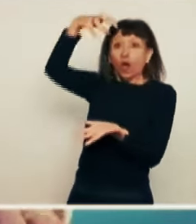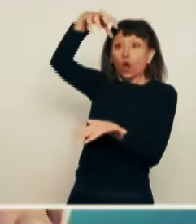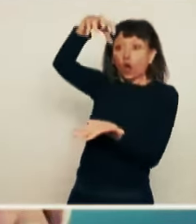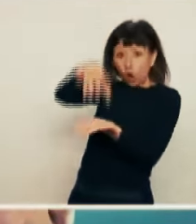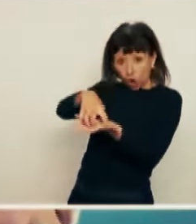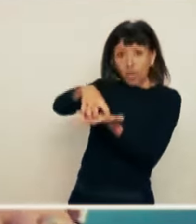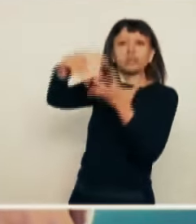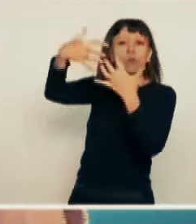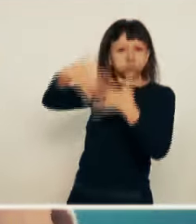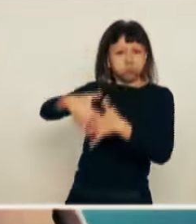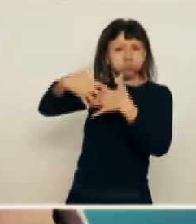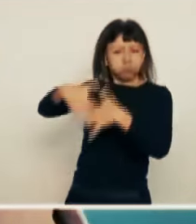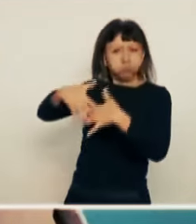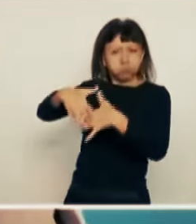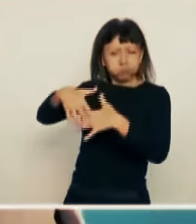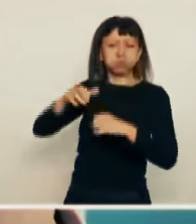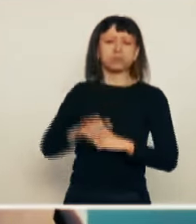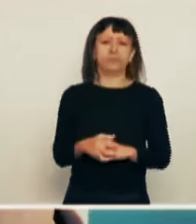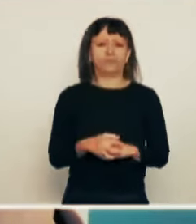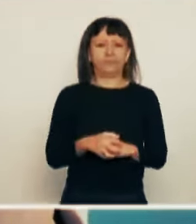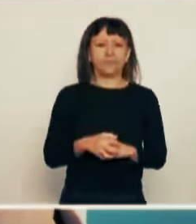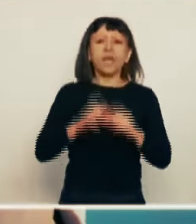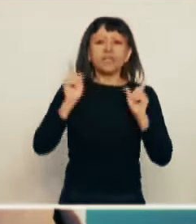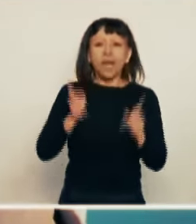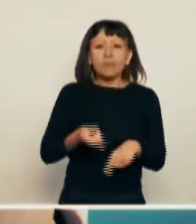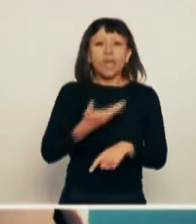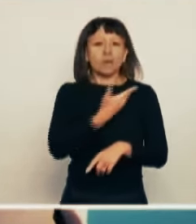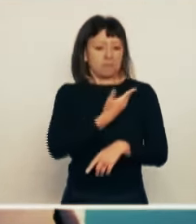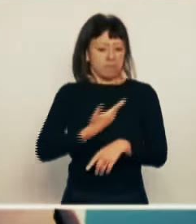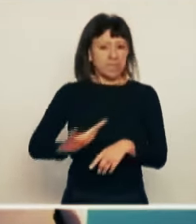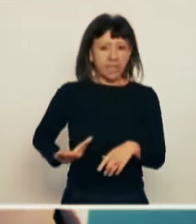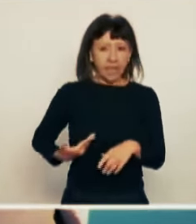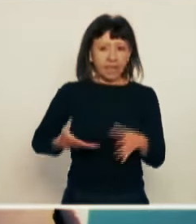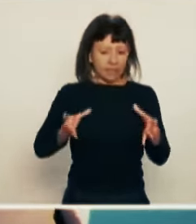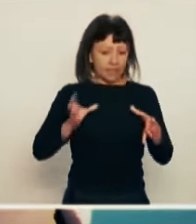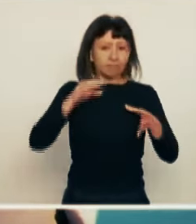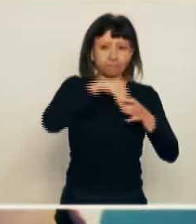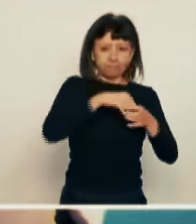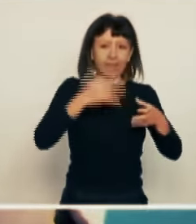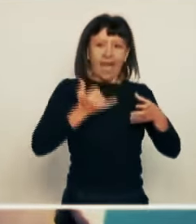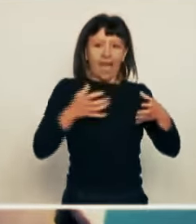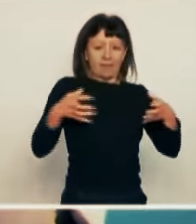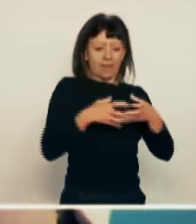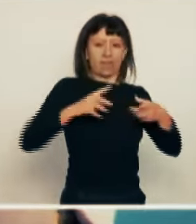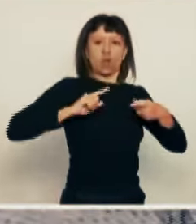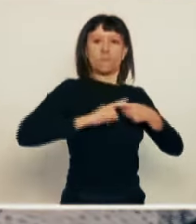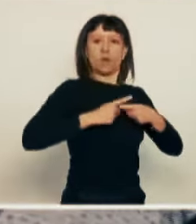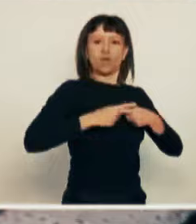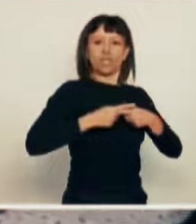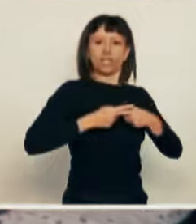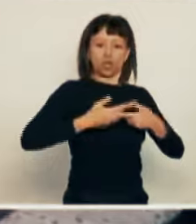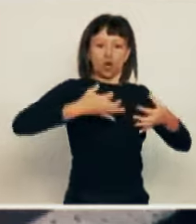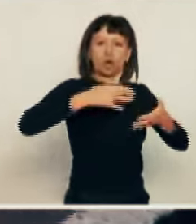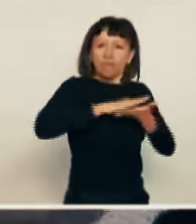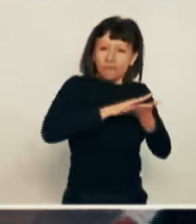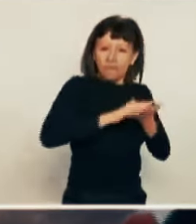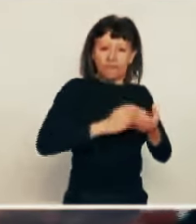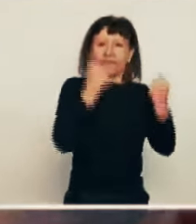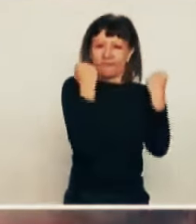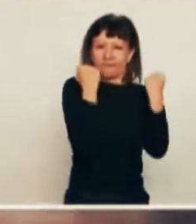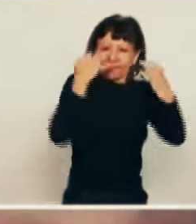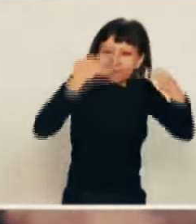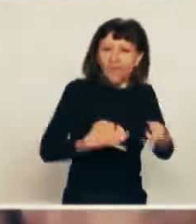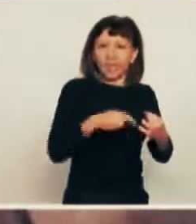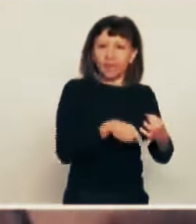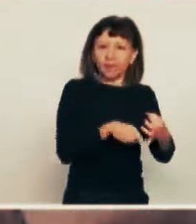había un presidente con un partido político sólido, la Confederación General del Trabajo,